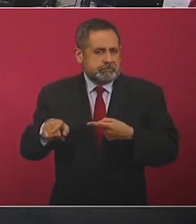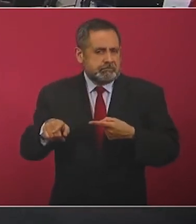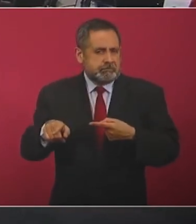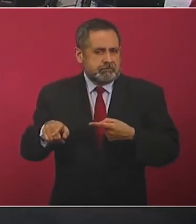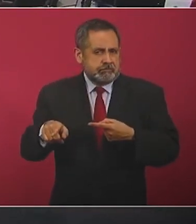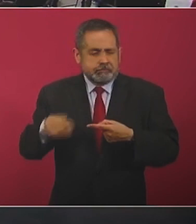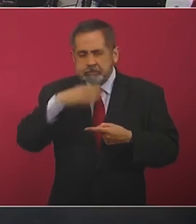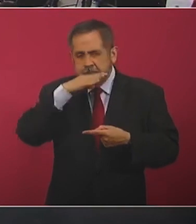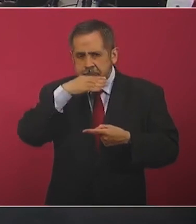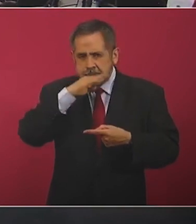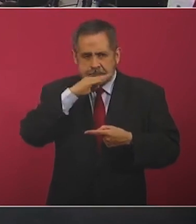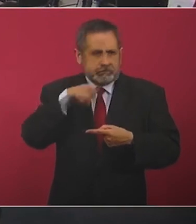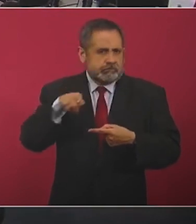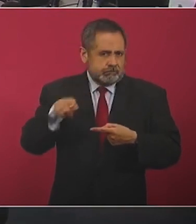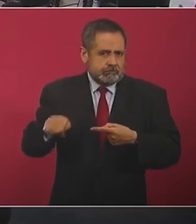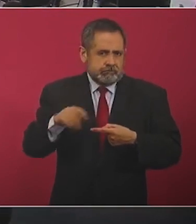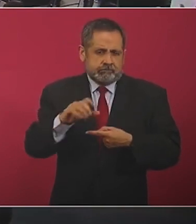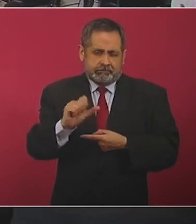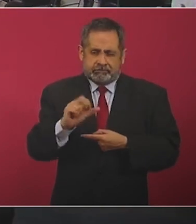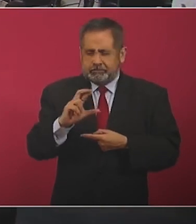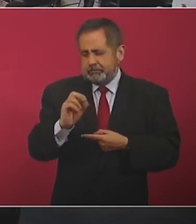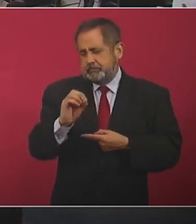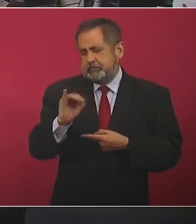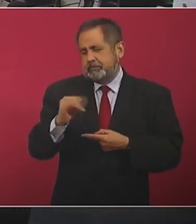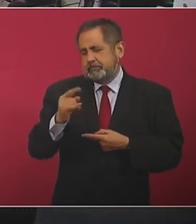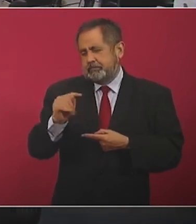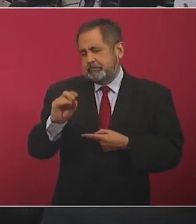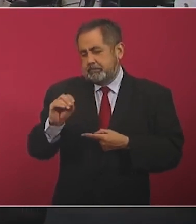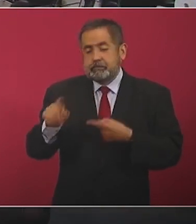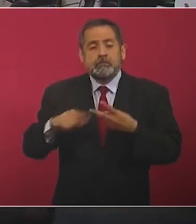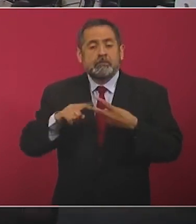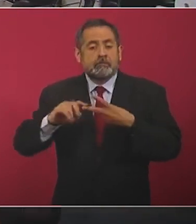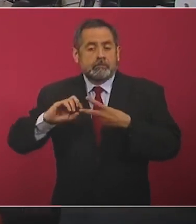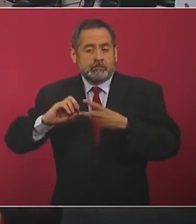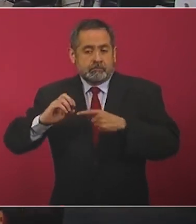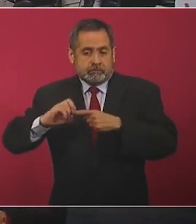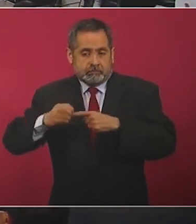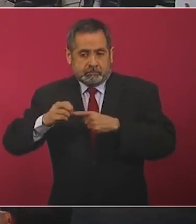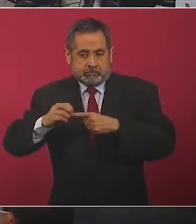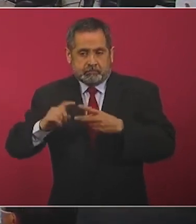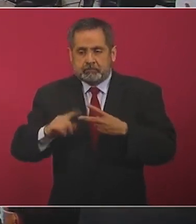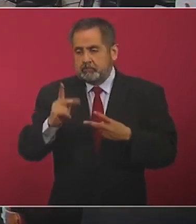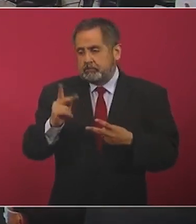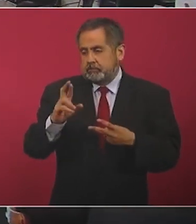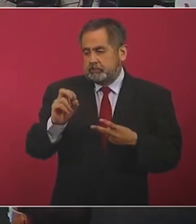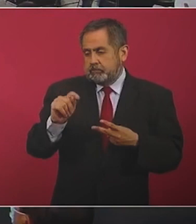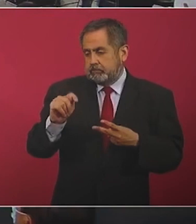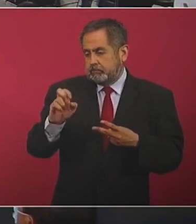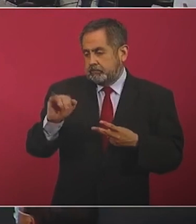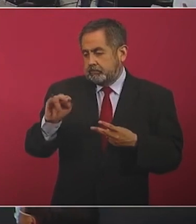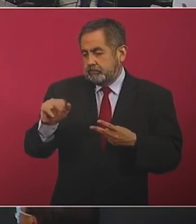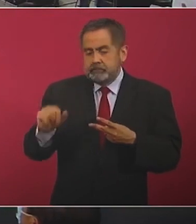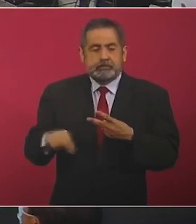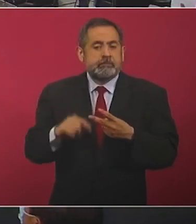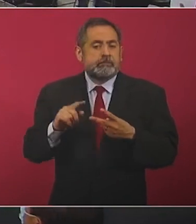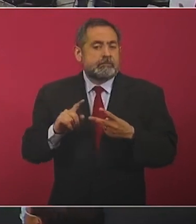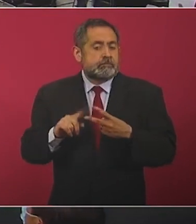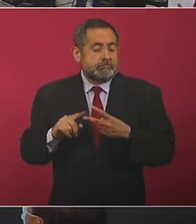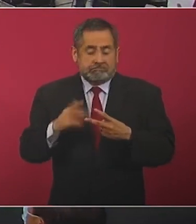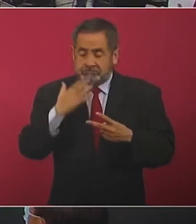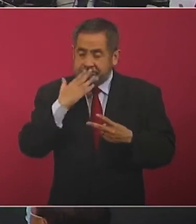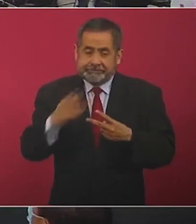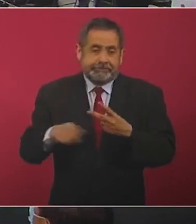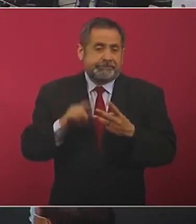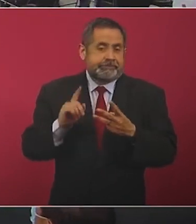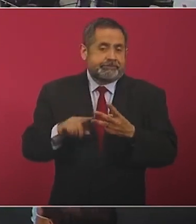sí, el maíz es carbohidrato, el frijol es proteína, ¿sí?